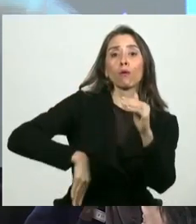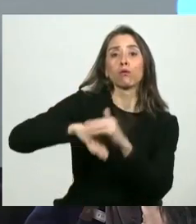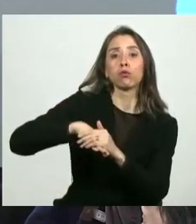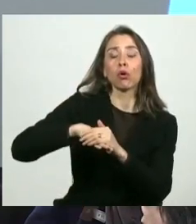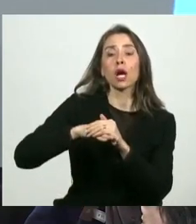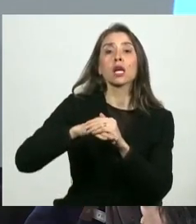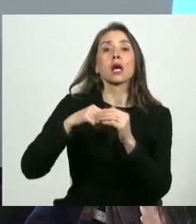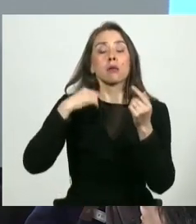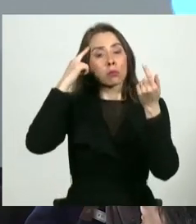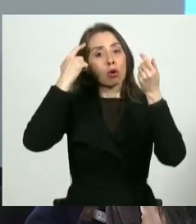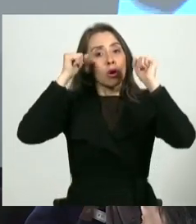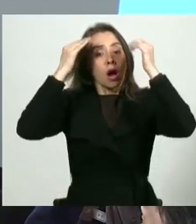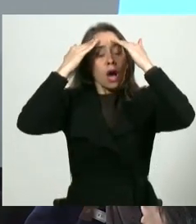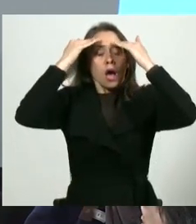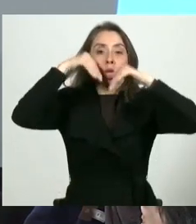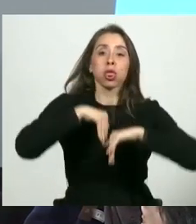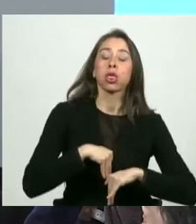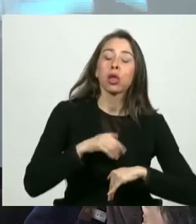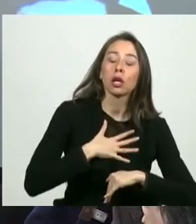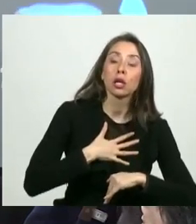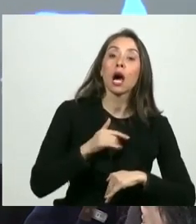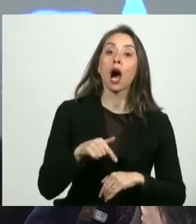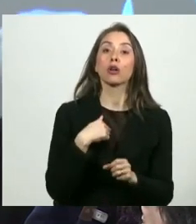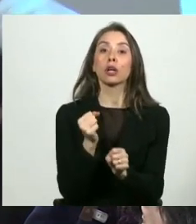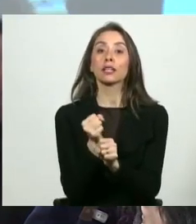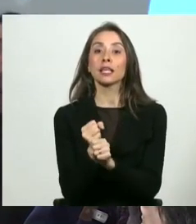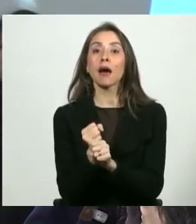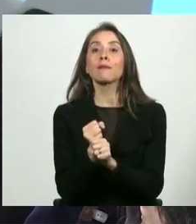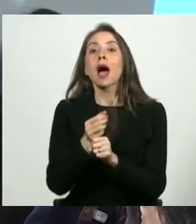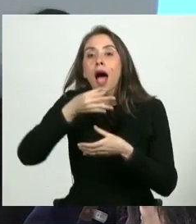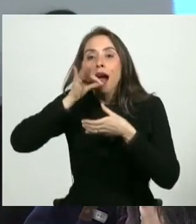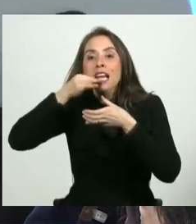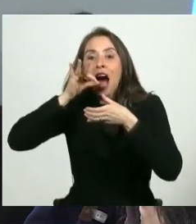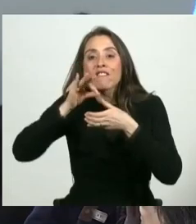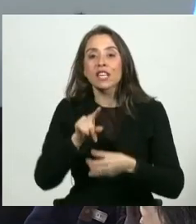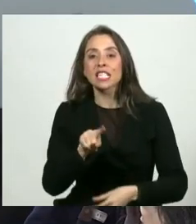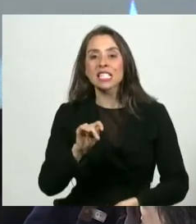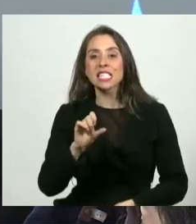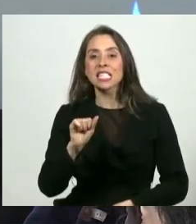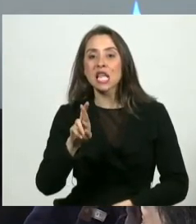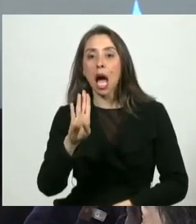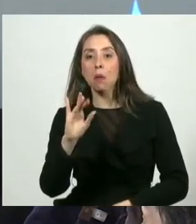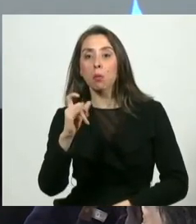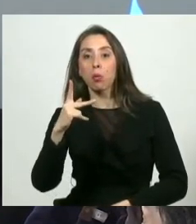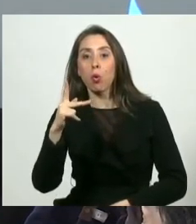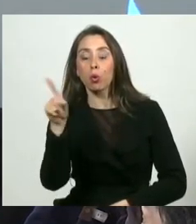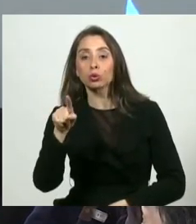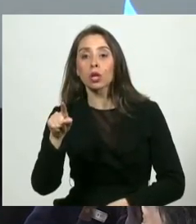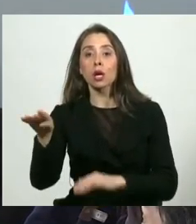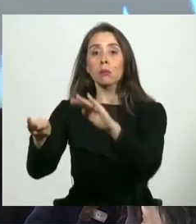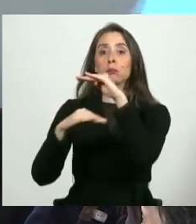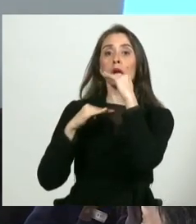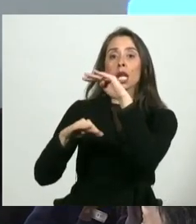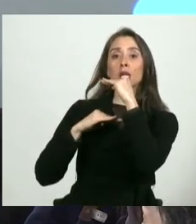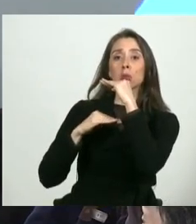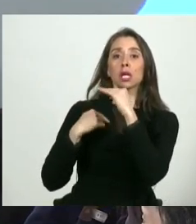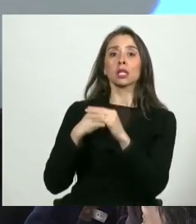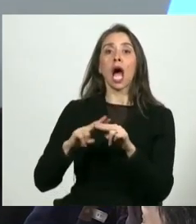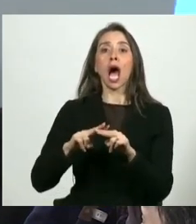una descompensación debido a eso. Yo estoy trabajando en Starbucks actualmente y me limitan a hacer